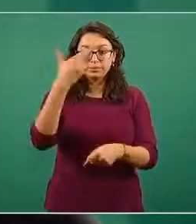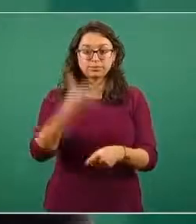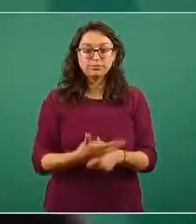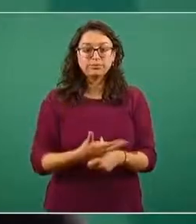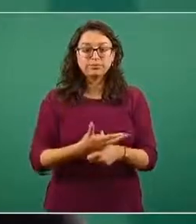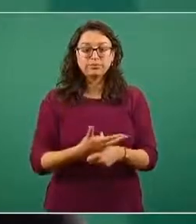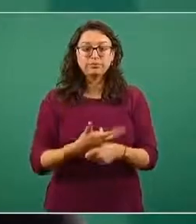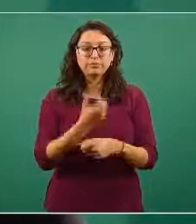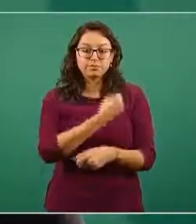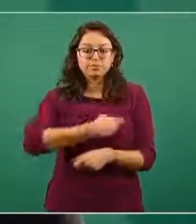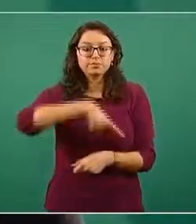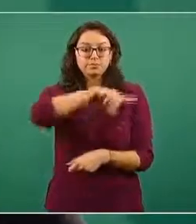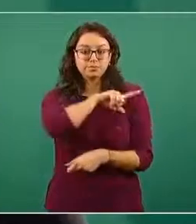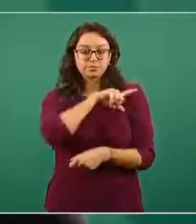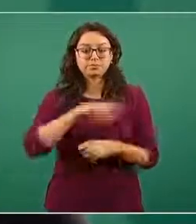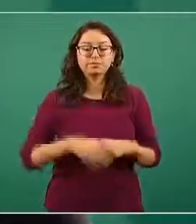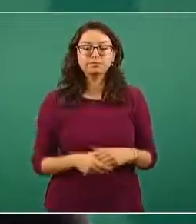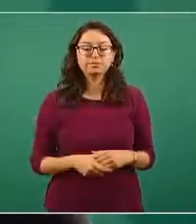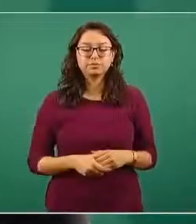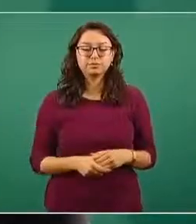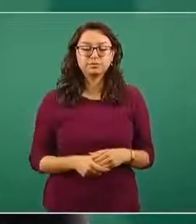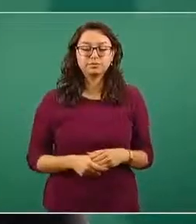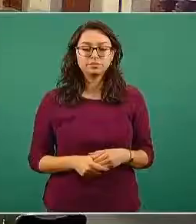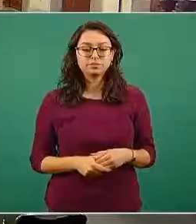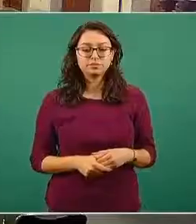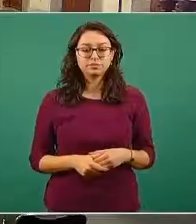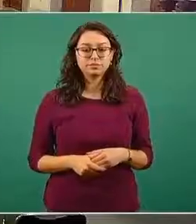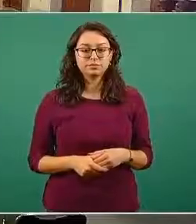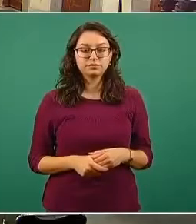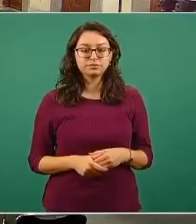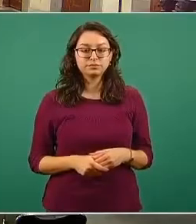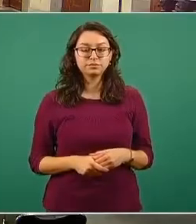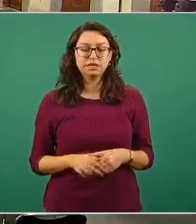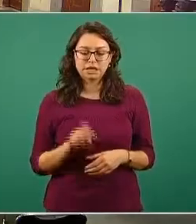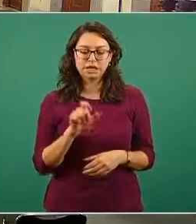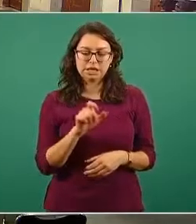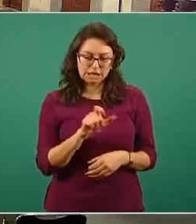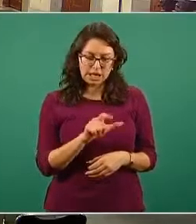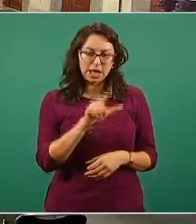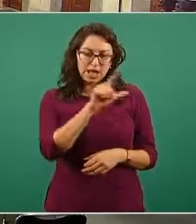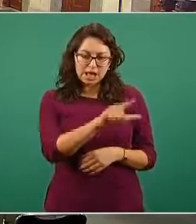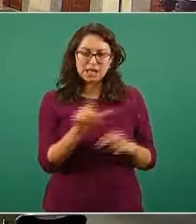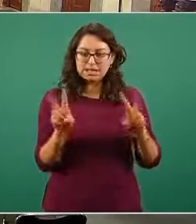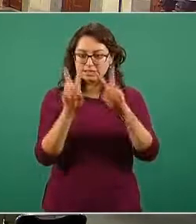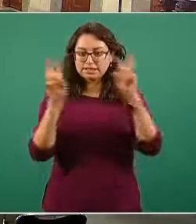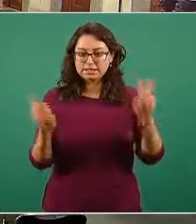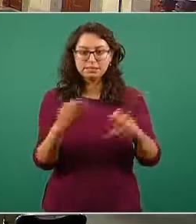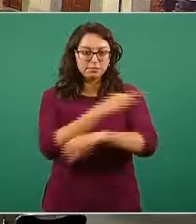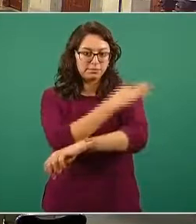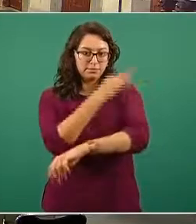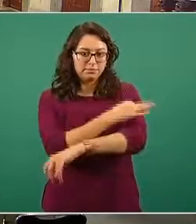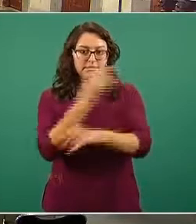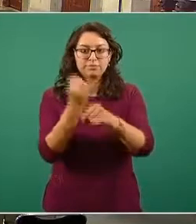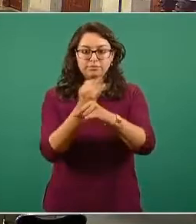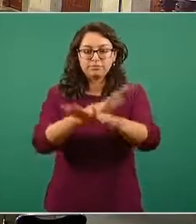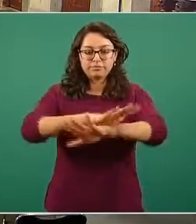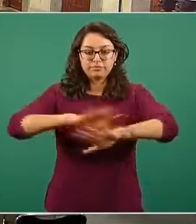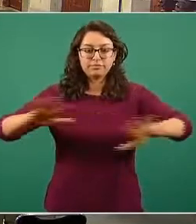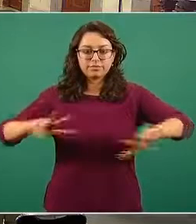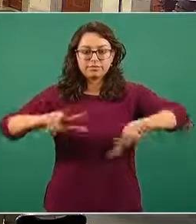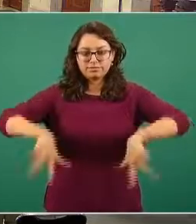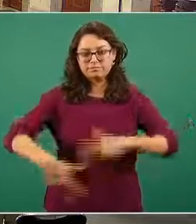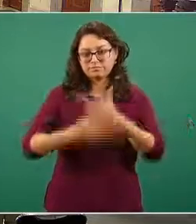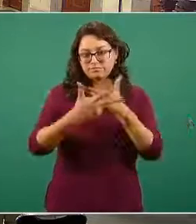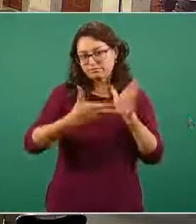Promoción de la Salud, quien presentará precisamente el informe en relación a la vacunación y nos acompañará durante